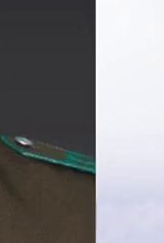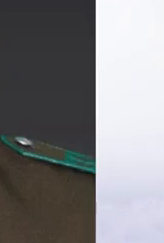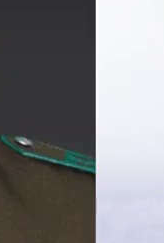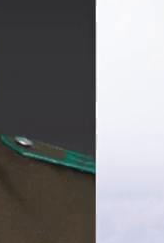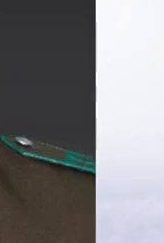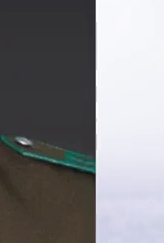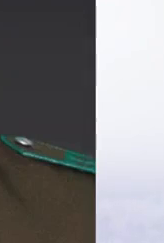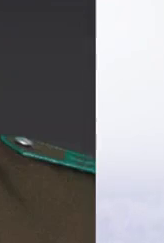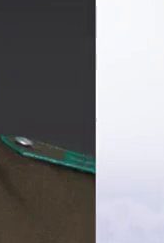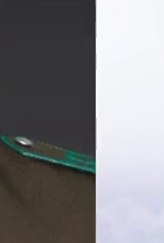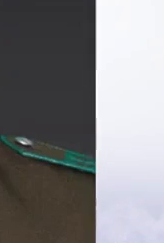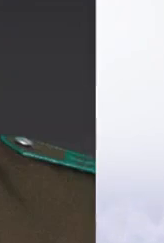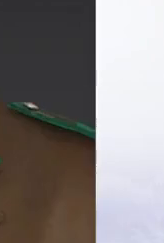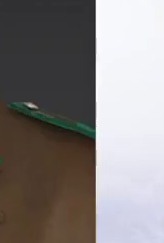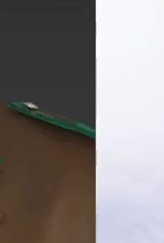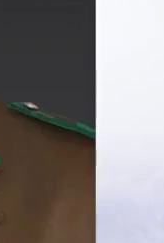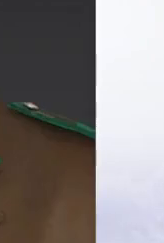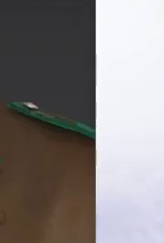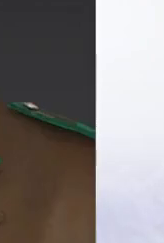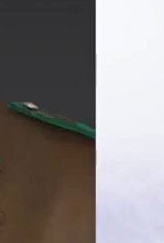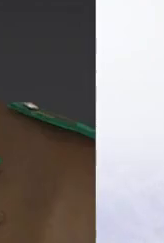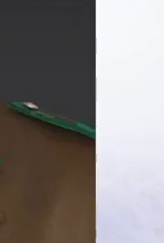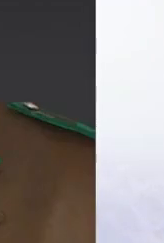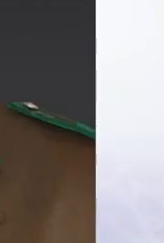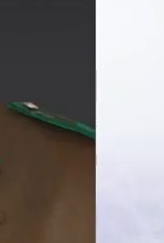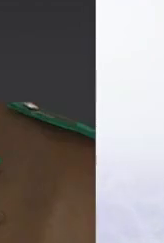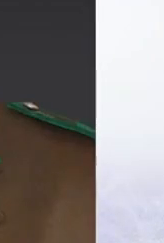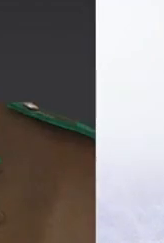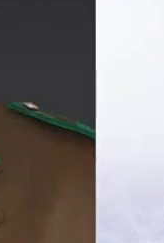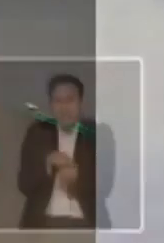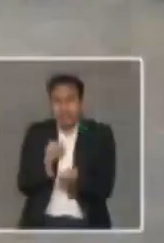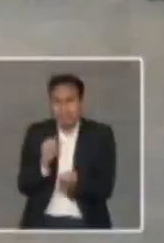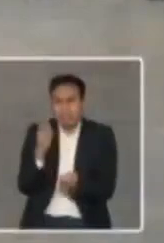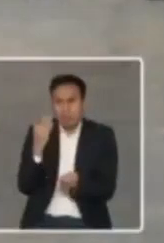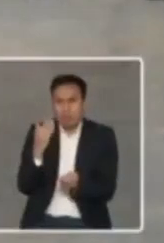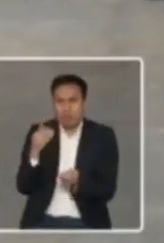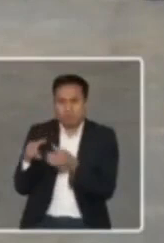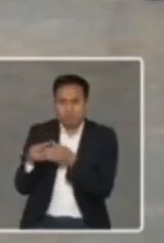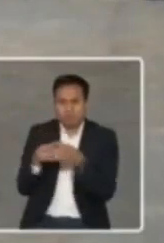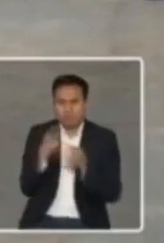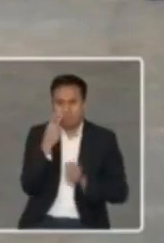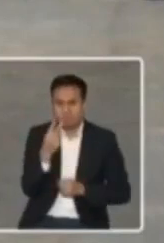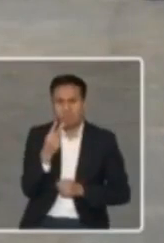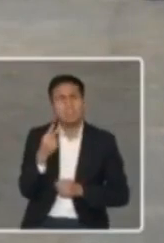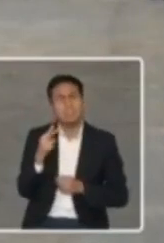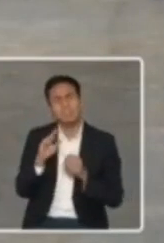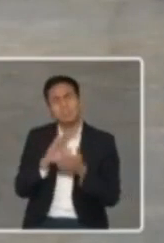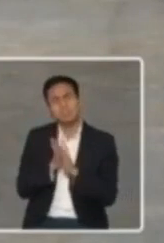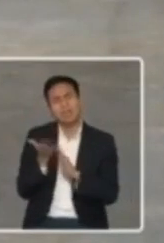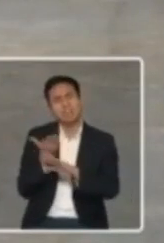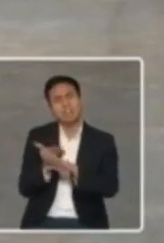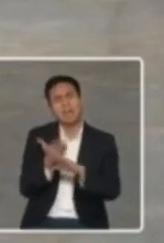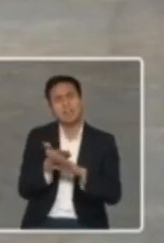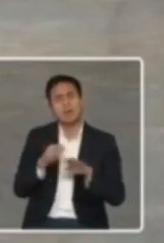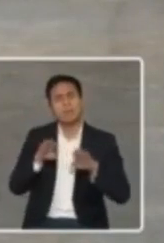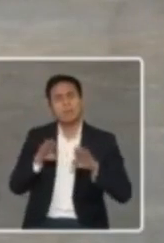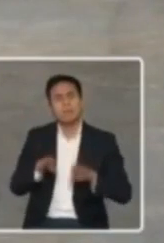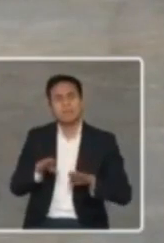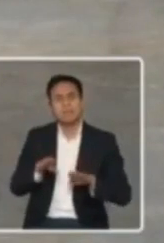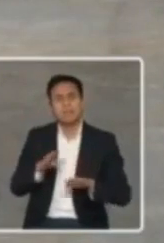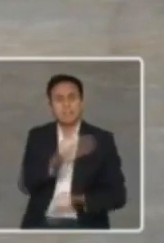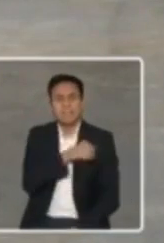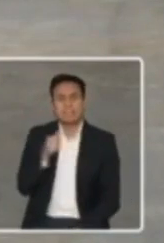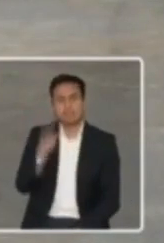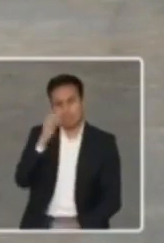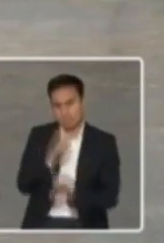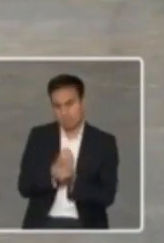Gravedad, y también vimos cómo ha golpeado a la institución, a los familiares que recién salieron desde acá. En ese sentido, muchos han solicitado la permanencia del general director